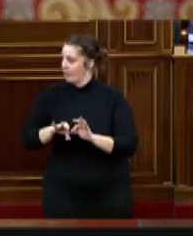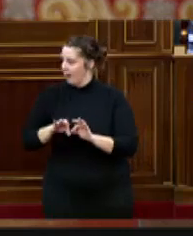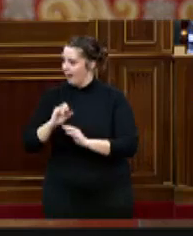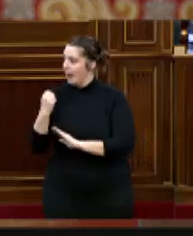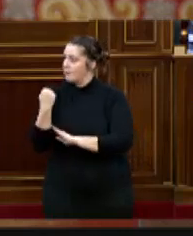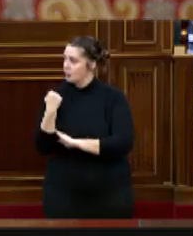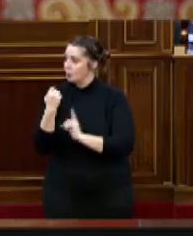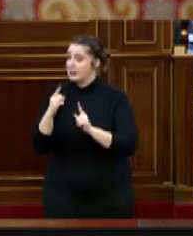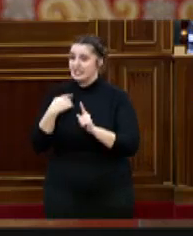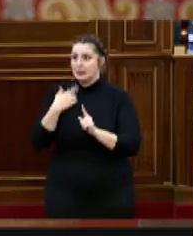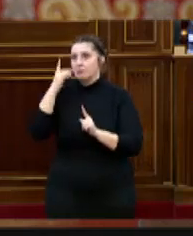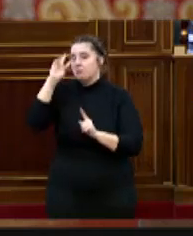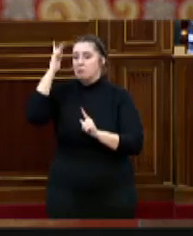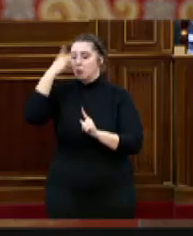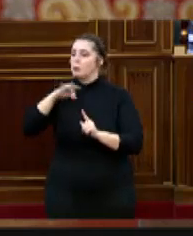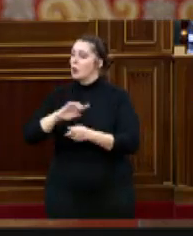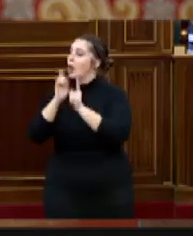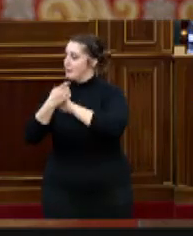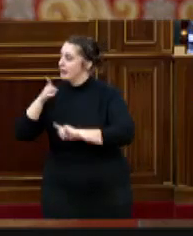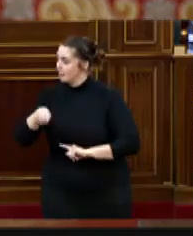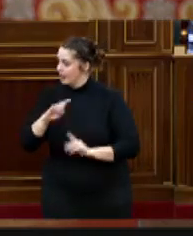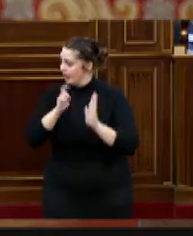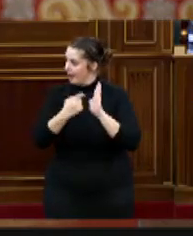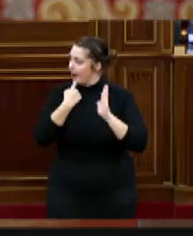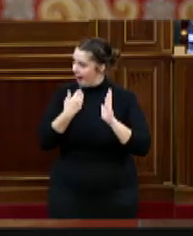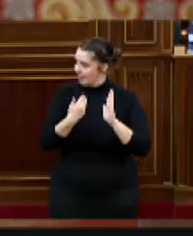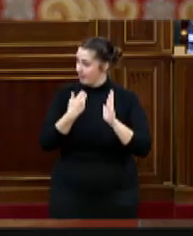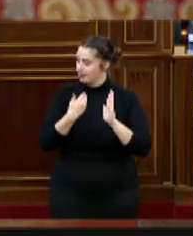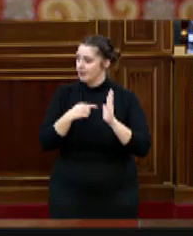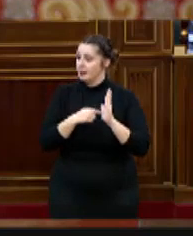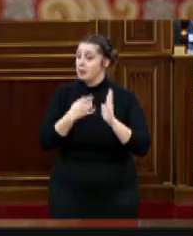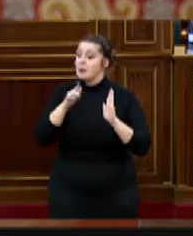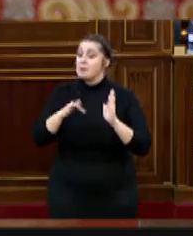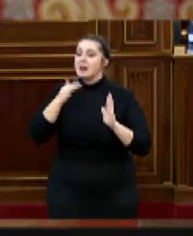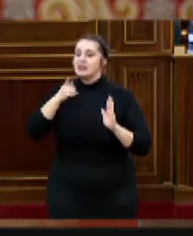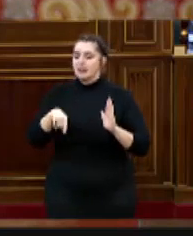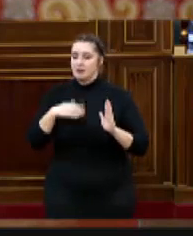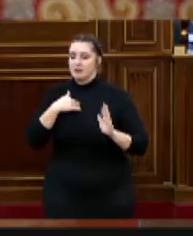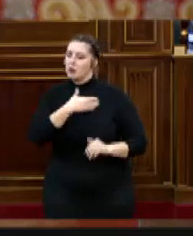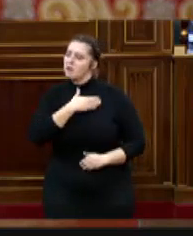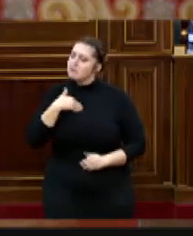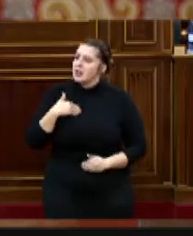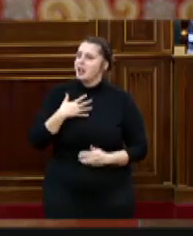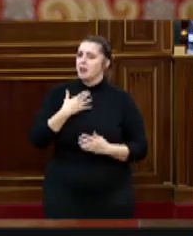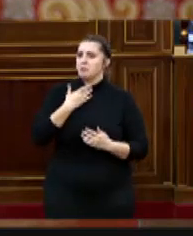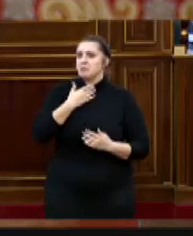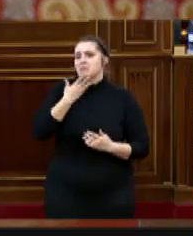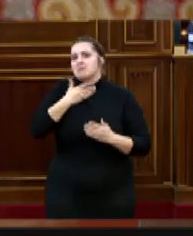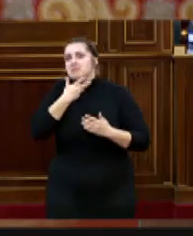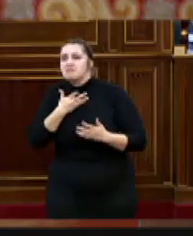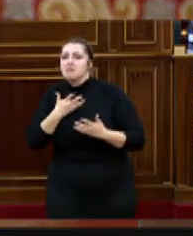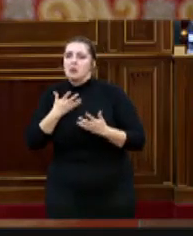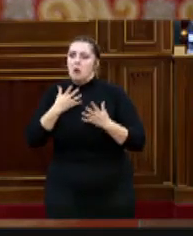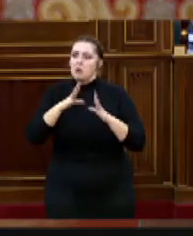oportunos y en todo caso desarrollar su voluntad y preferencias que esto es un reconocimiento